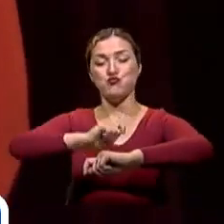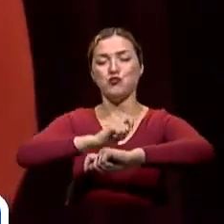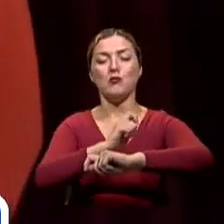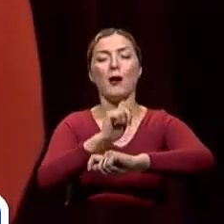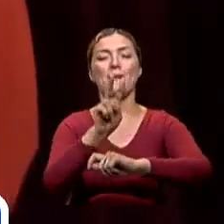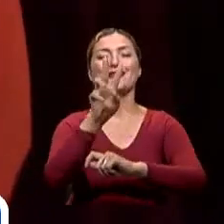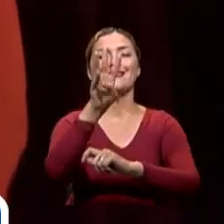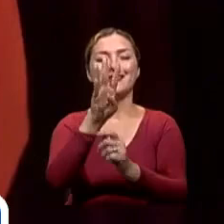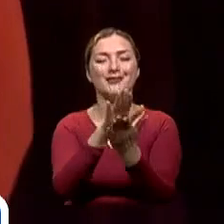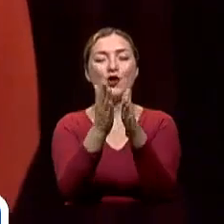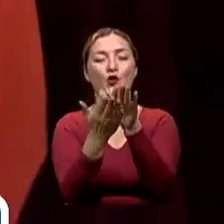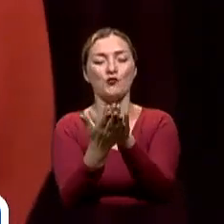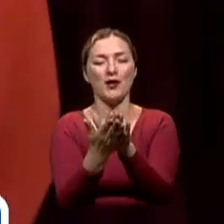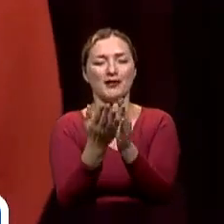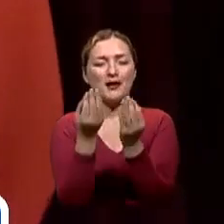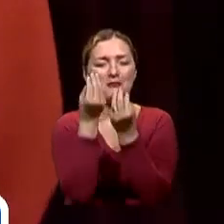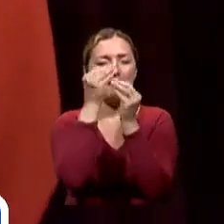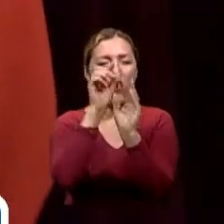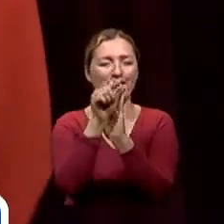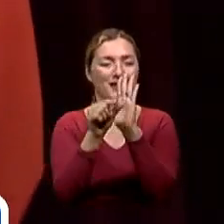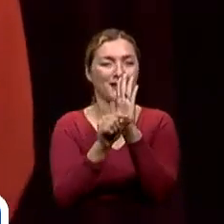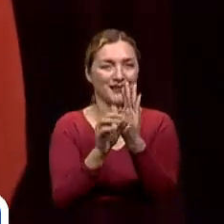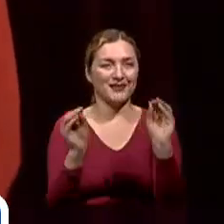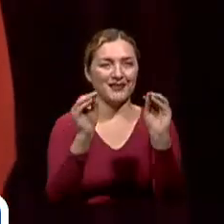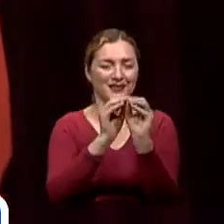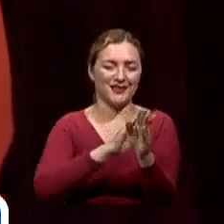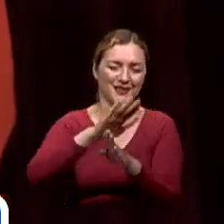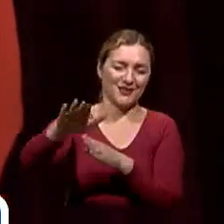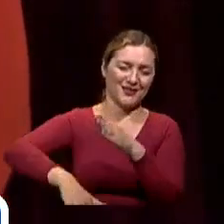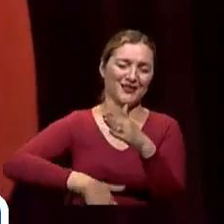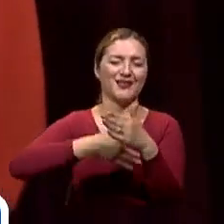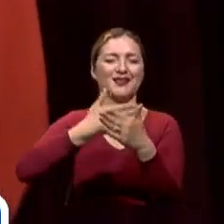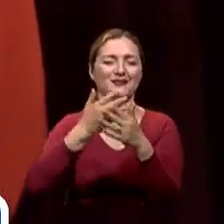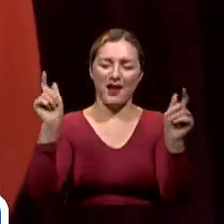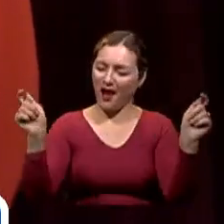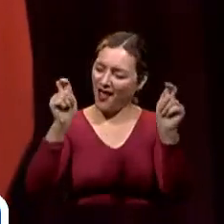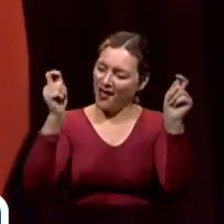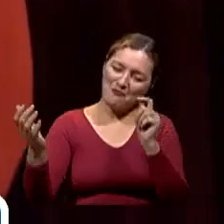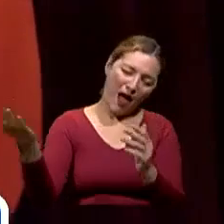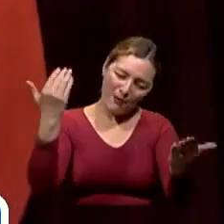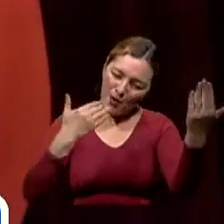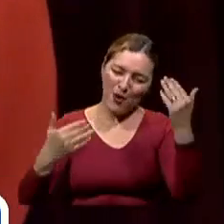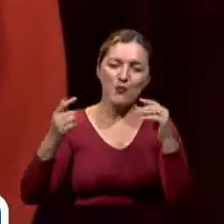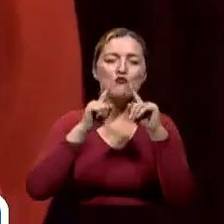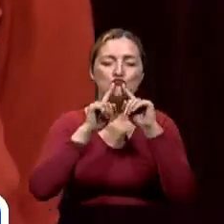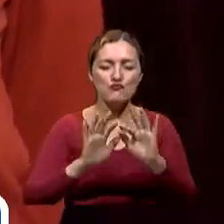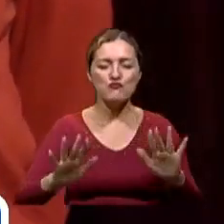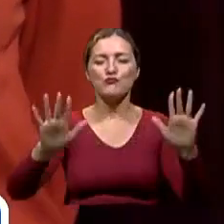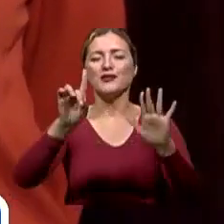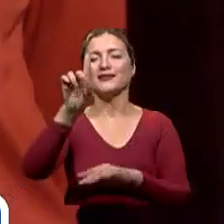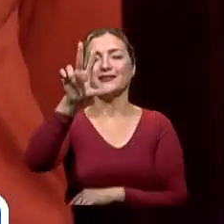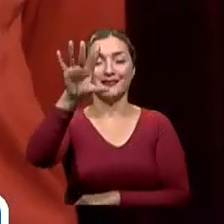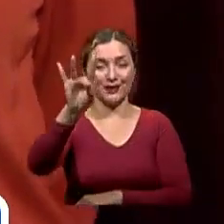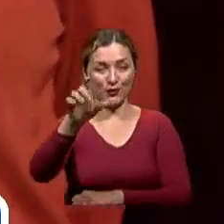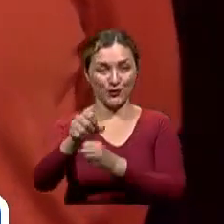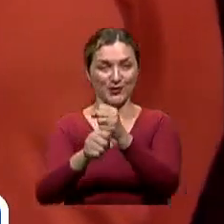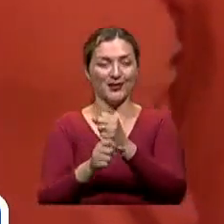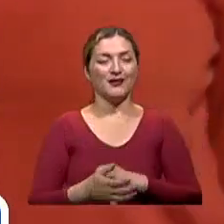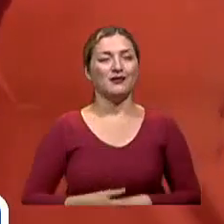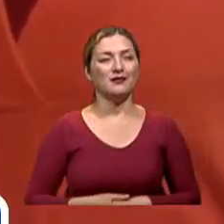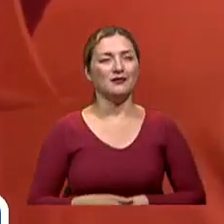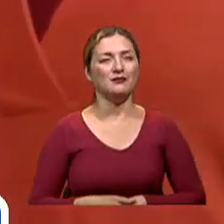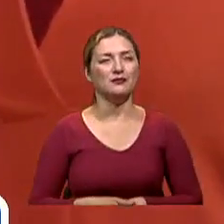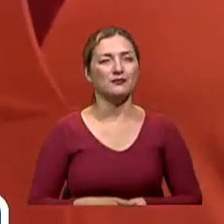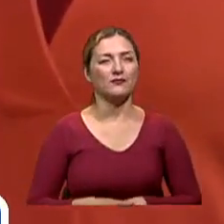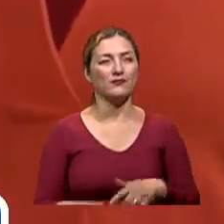de noviembre. Les iremos dando más información al respecto y les invitamos a celebrar con nosotros nuestros 138 años. Así es,